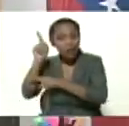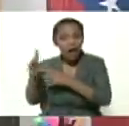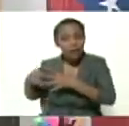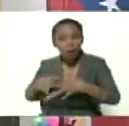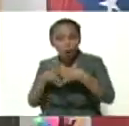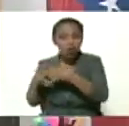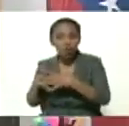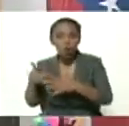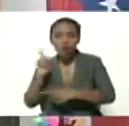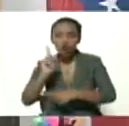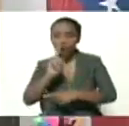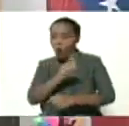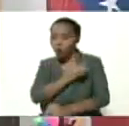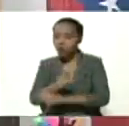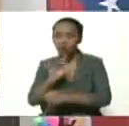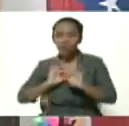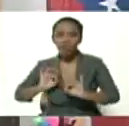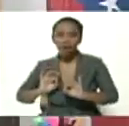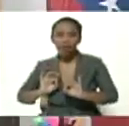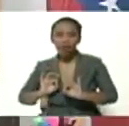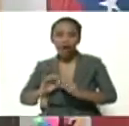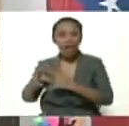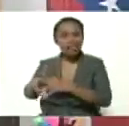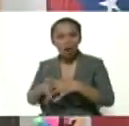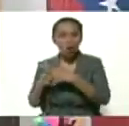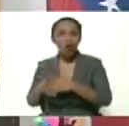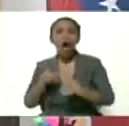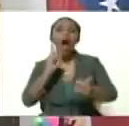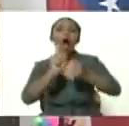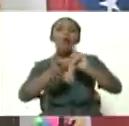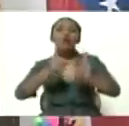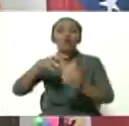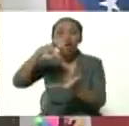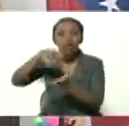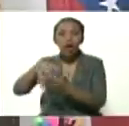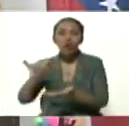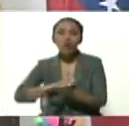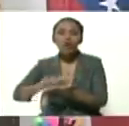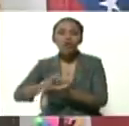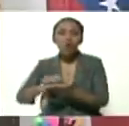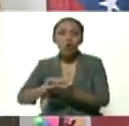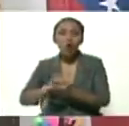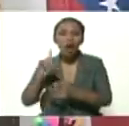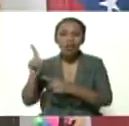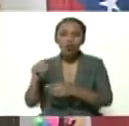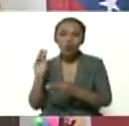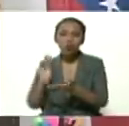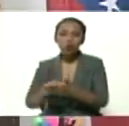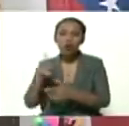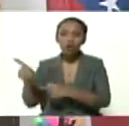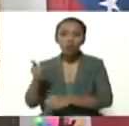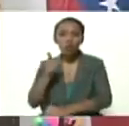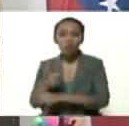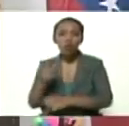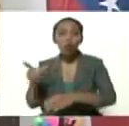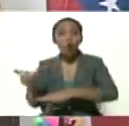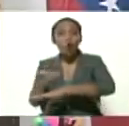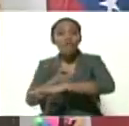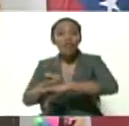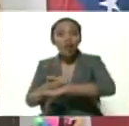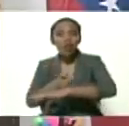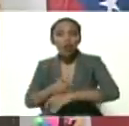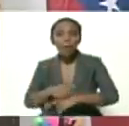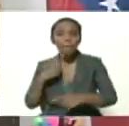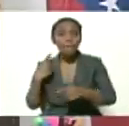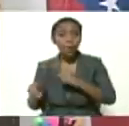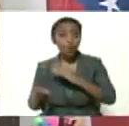no se ha decretado. En Estados Unidos, en algunos estados, Nueva York, California, lo han decretado los gobernadores.